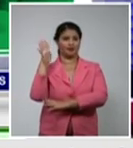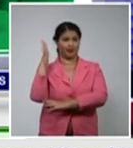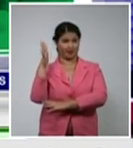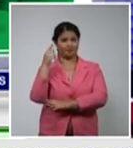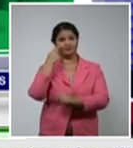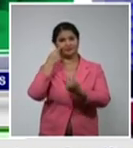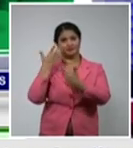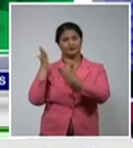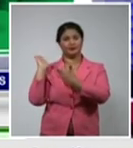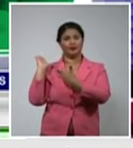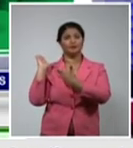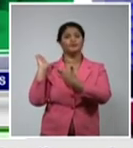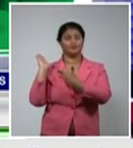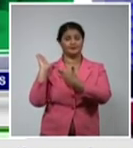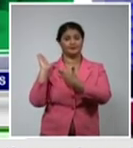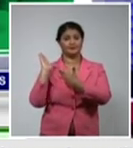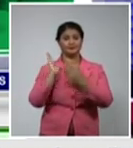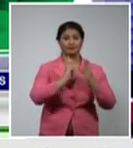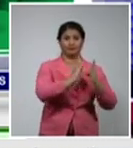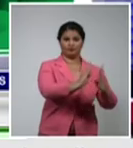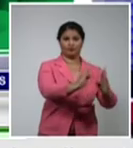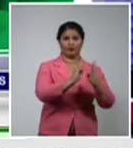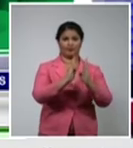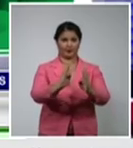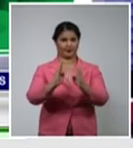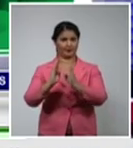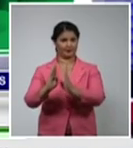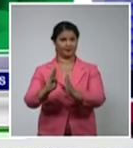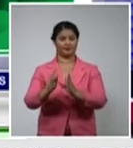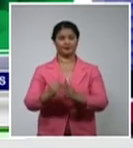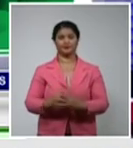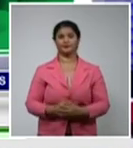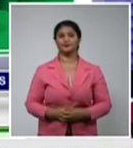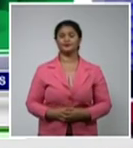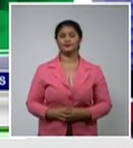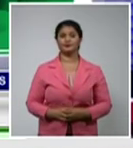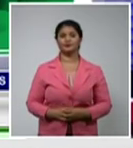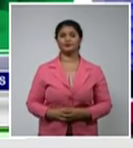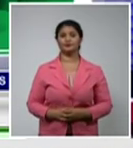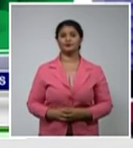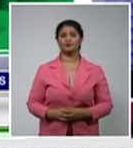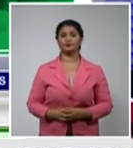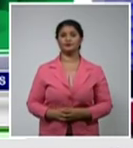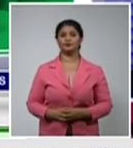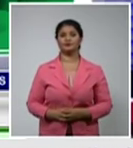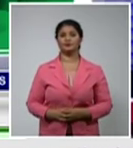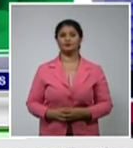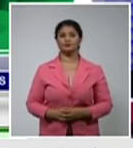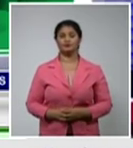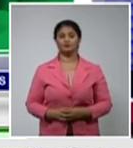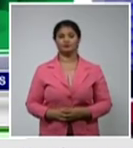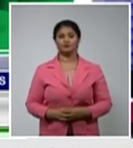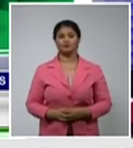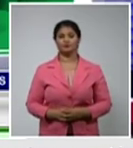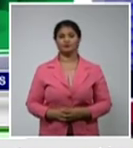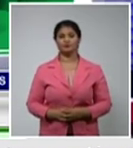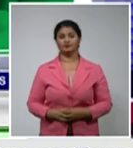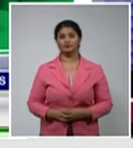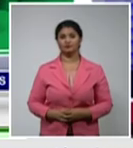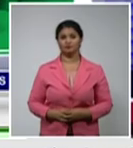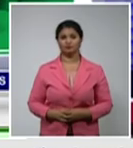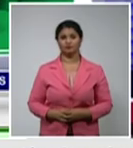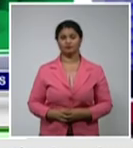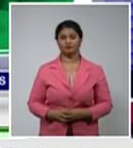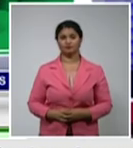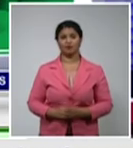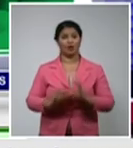en el gráfico. Realmente es una cifra que que hay una reducción